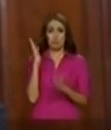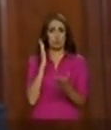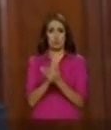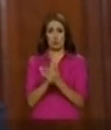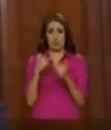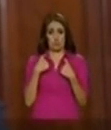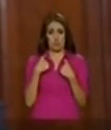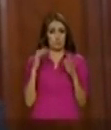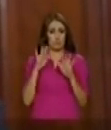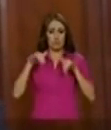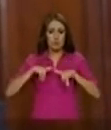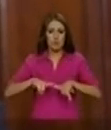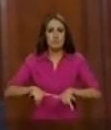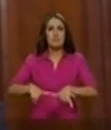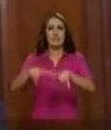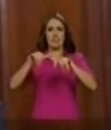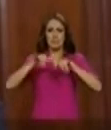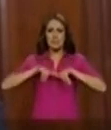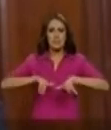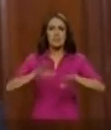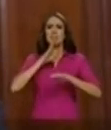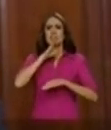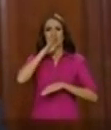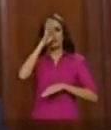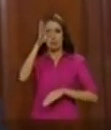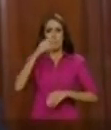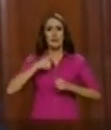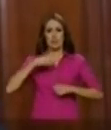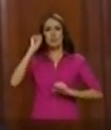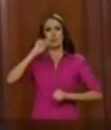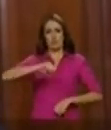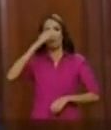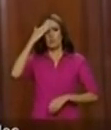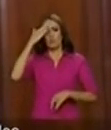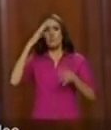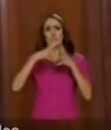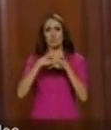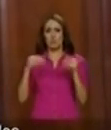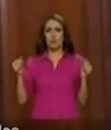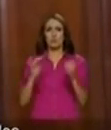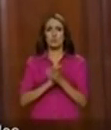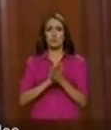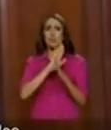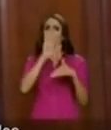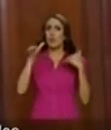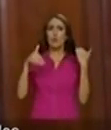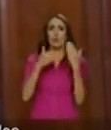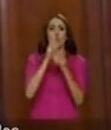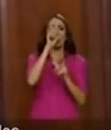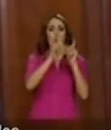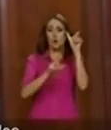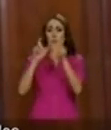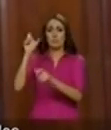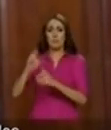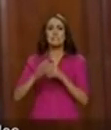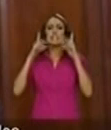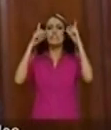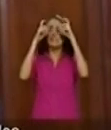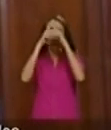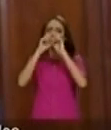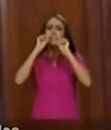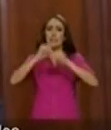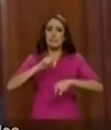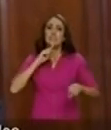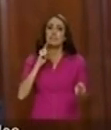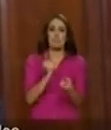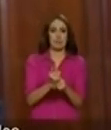adversidad y mucho menos lo voy a hacer ahora. Sé cómo salir de las crisis. Queridos compatriotas, hemos vivido tiempos difíciles, pero